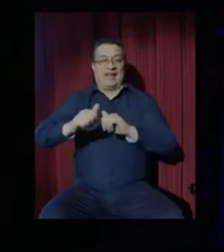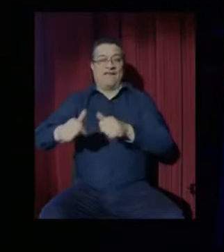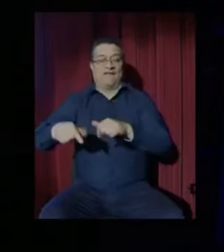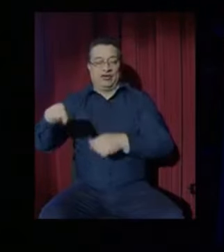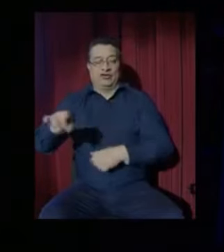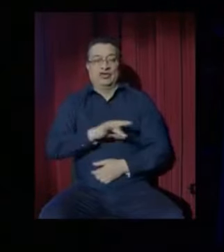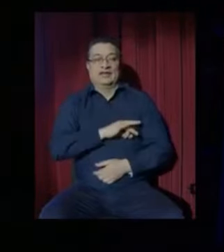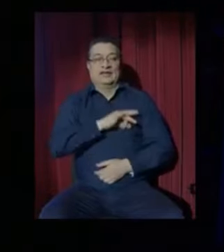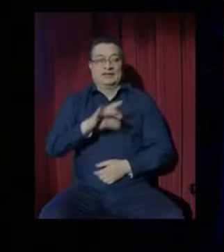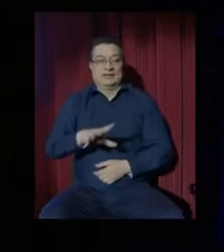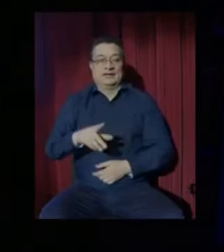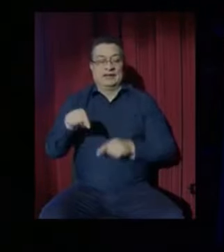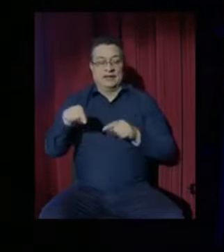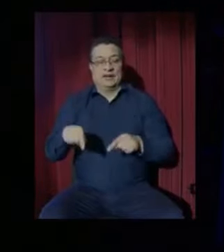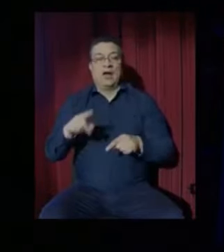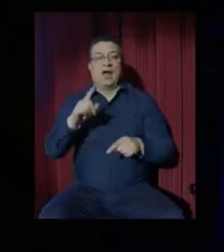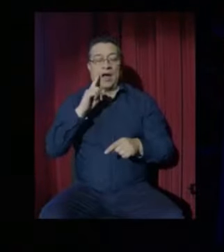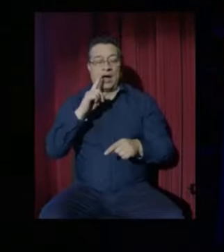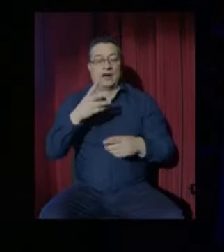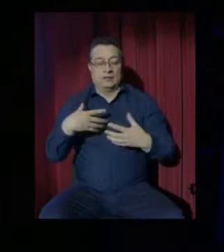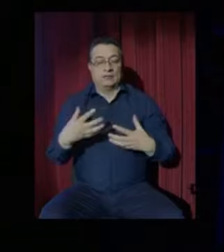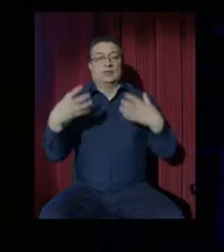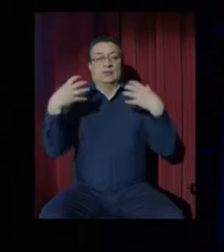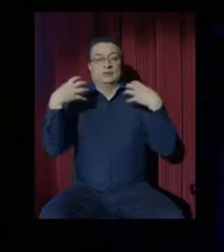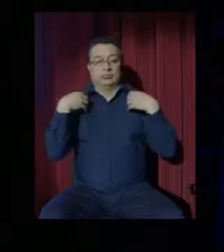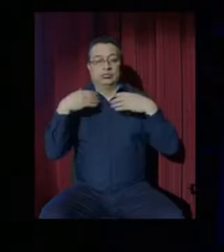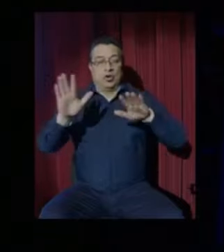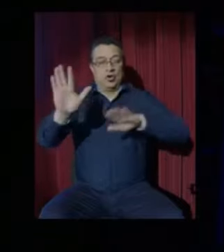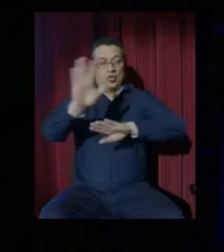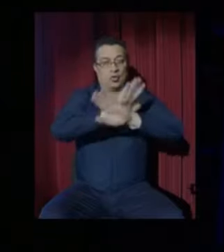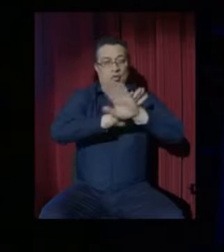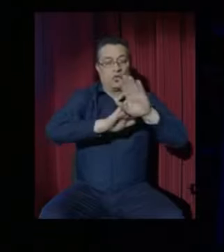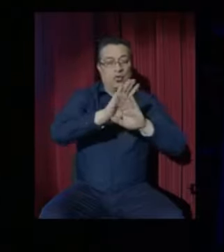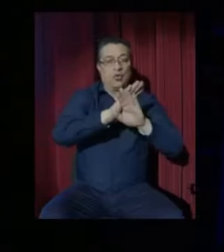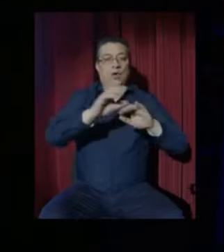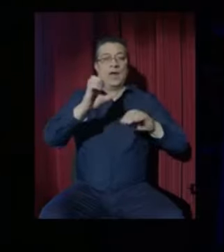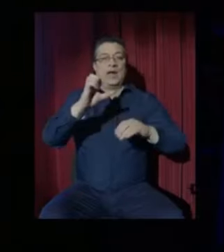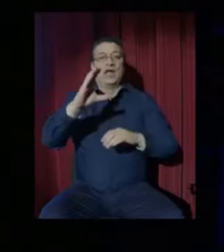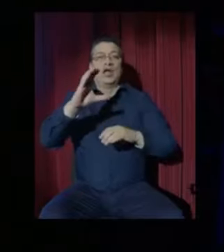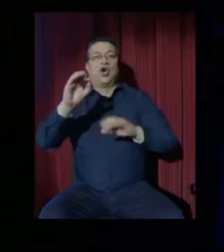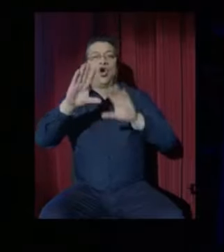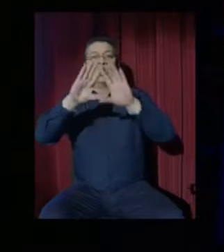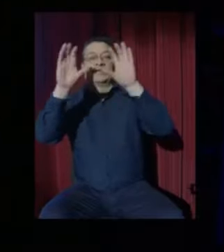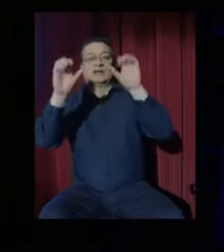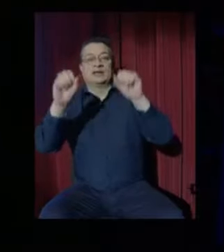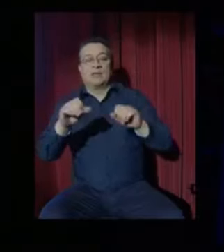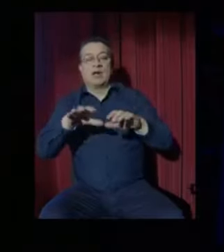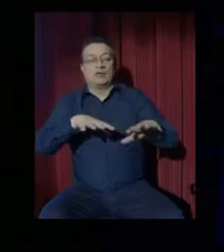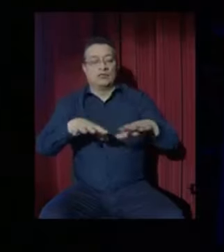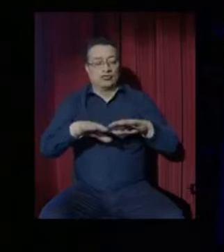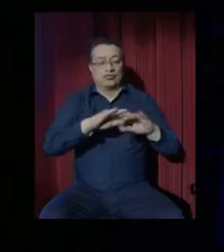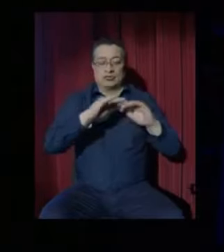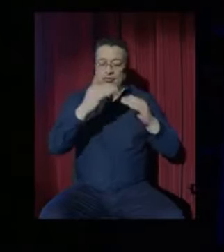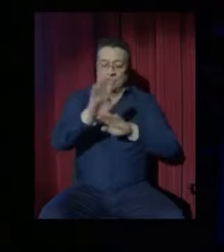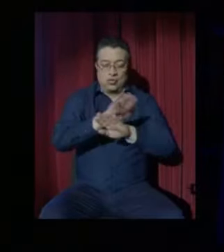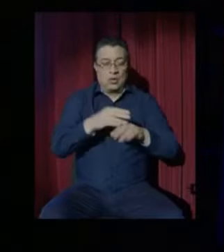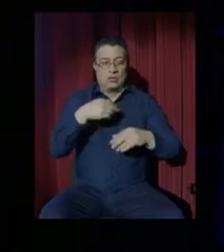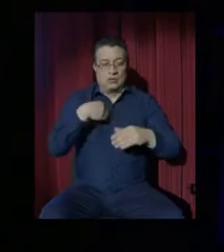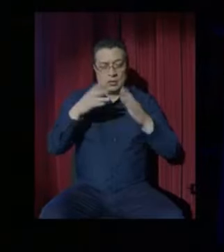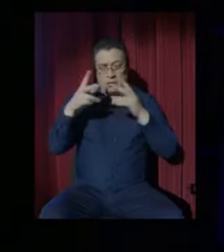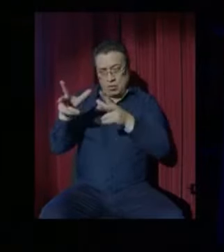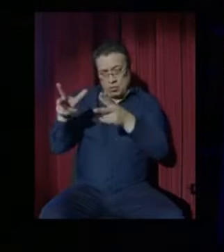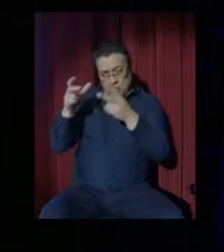la administración de los de los ecosistemas o de los recursos en general Así que la escuchamos y Atentamente